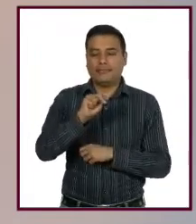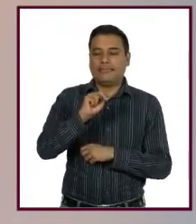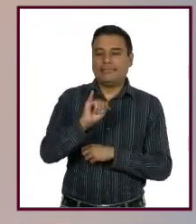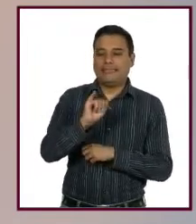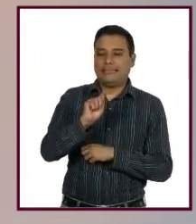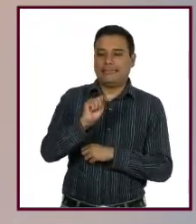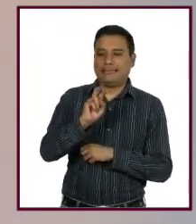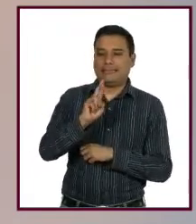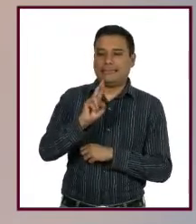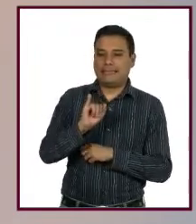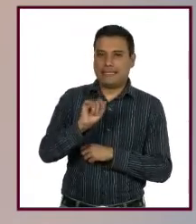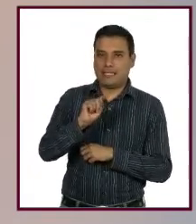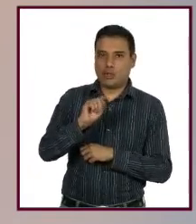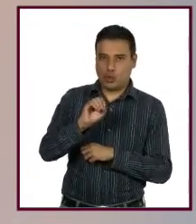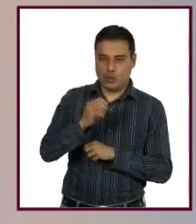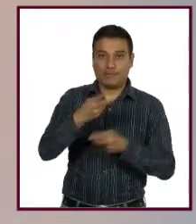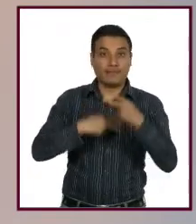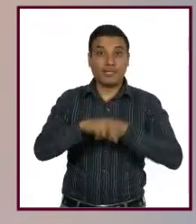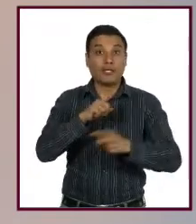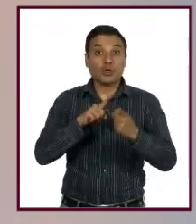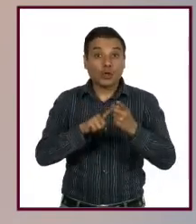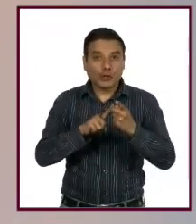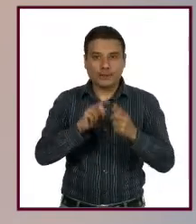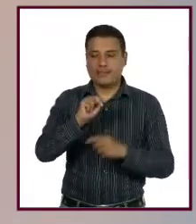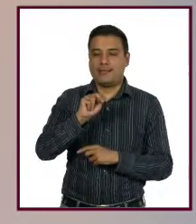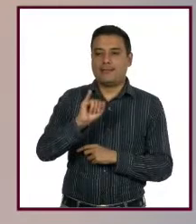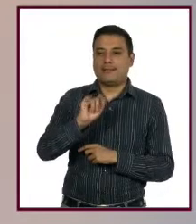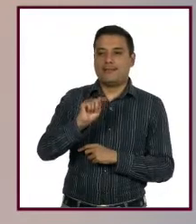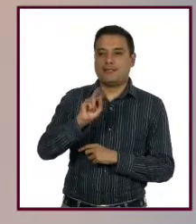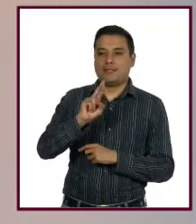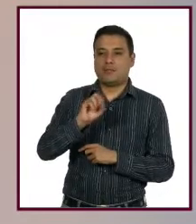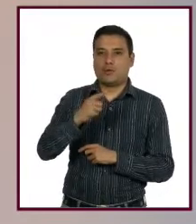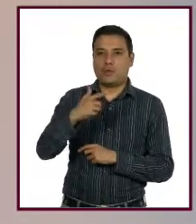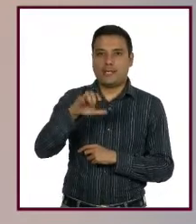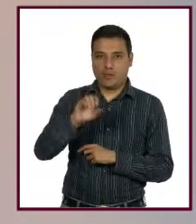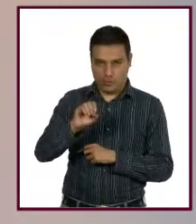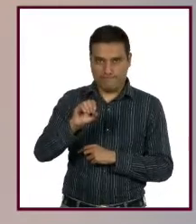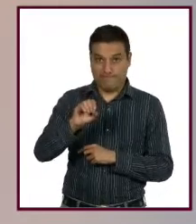compuestos del nitrógeno que se envasan en